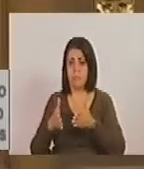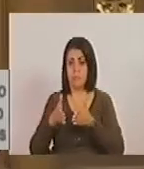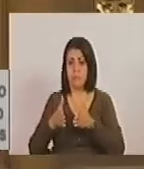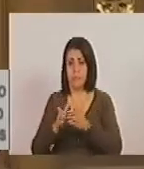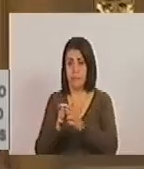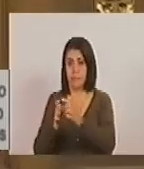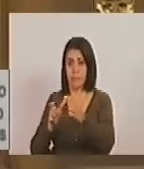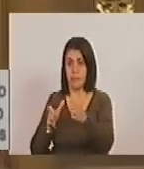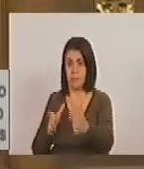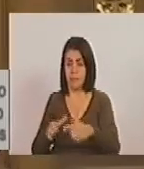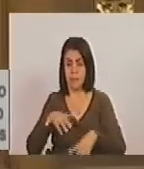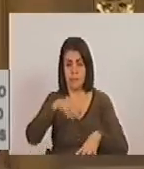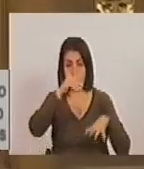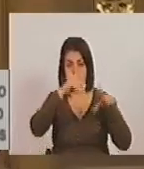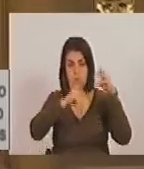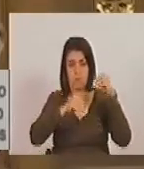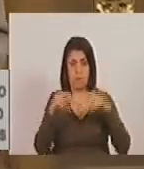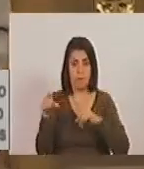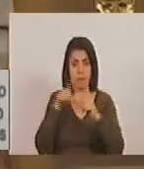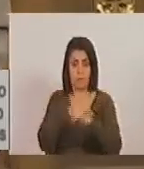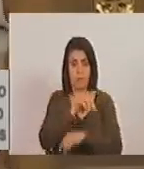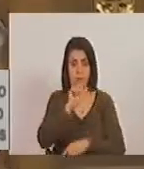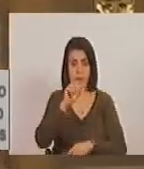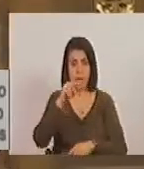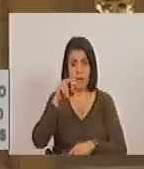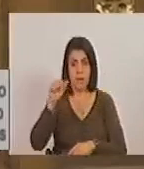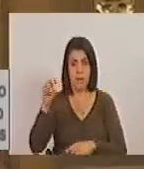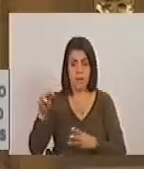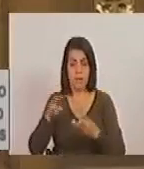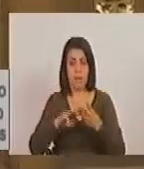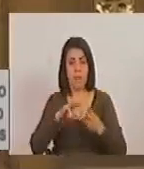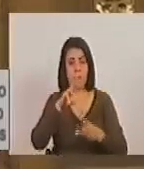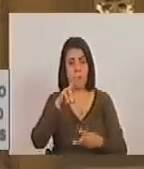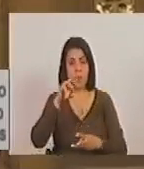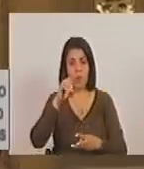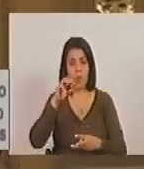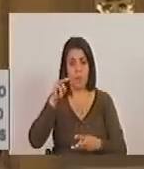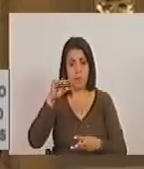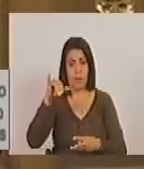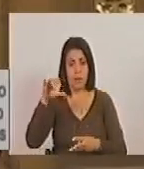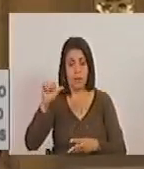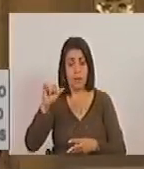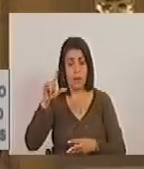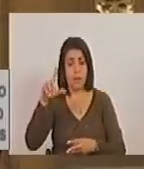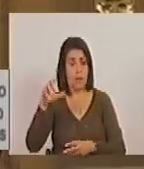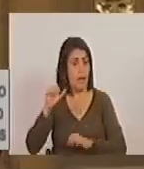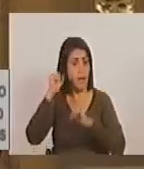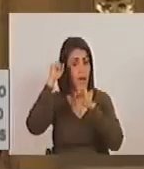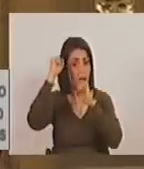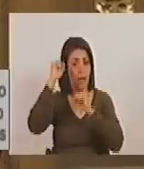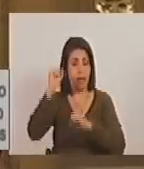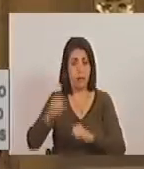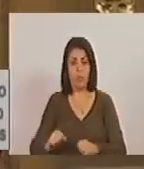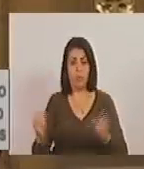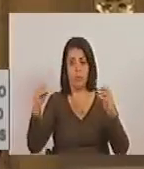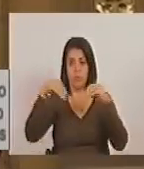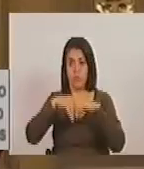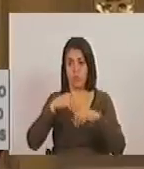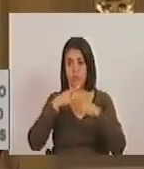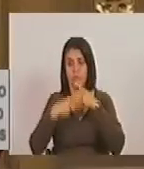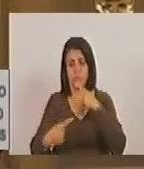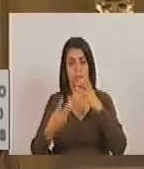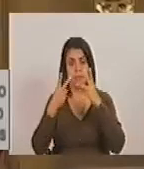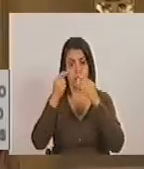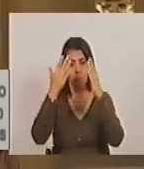Pedro Lucas Urribarri Prieto, Ana María Campos y Domitila Flores como héroes y heroínas patriotas de conformidad con lo establecido